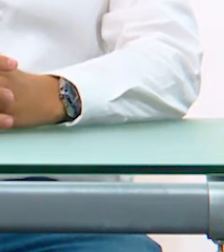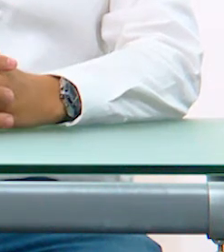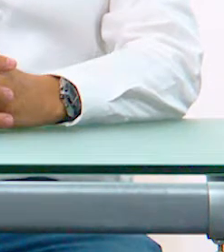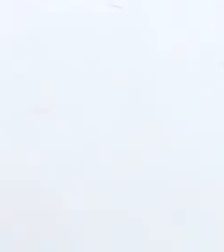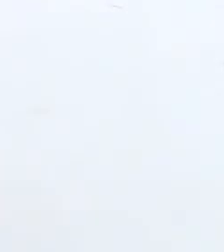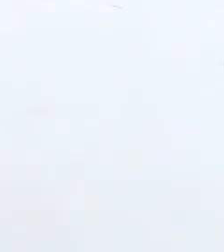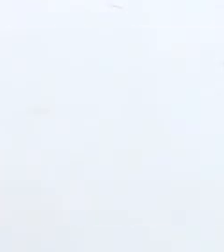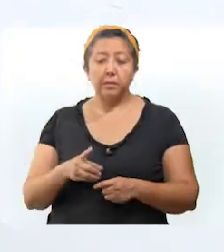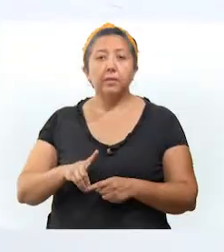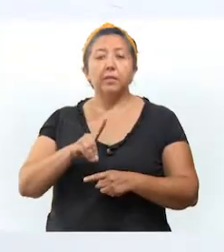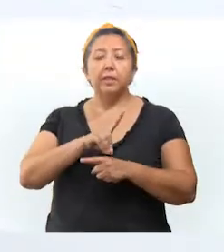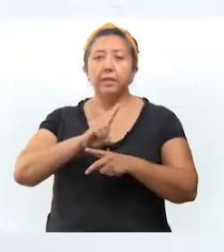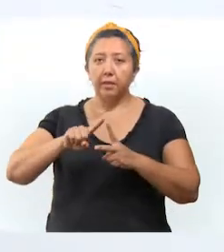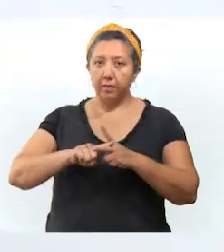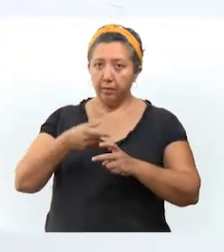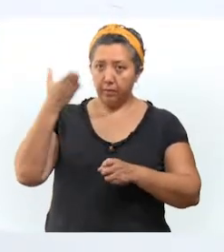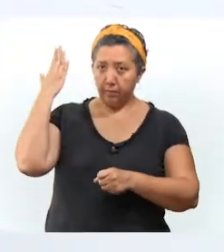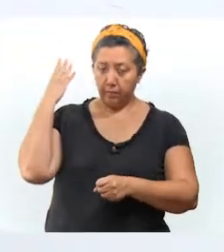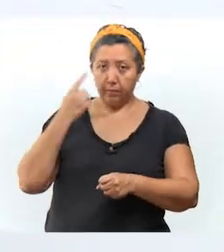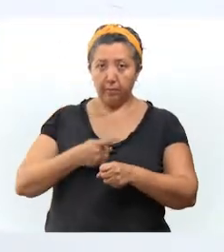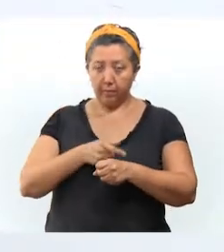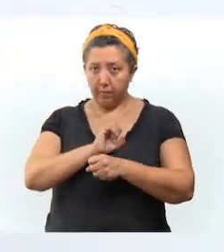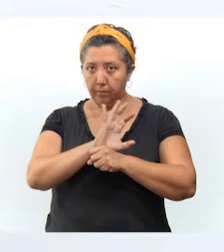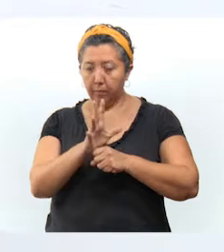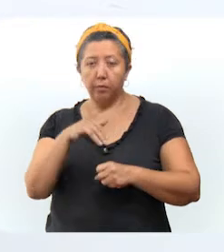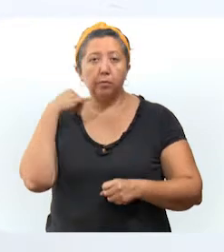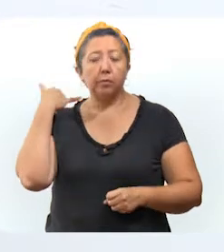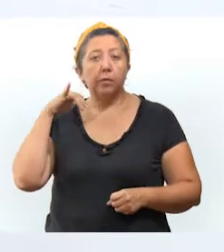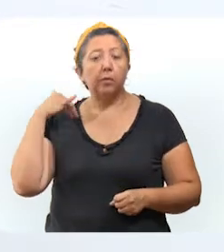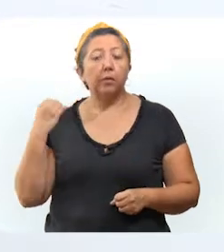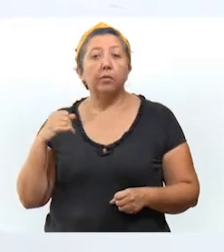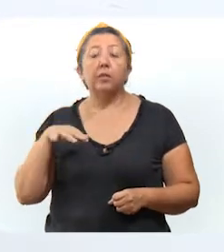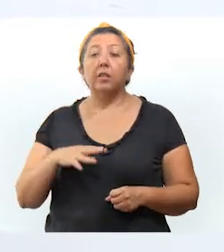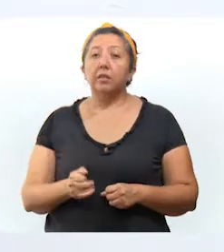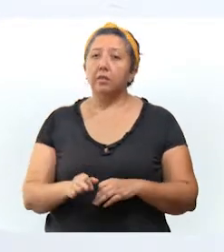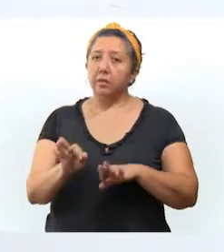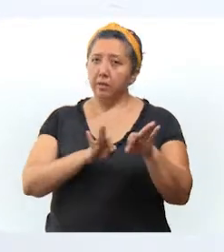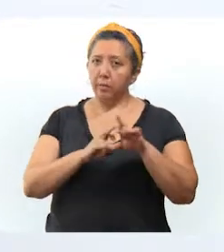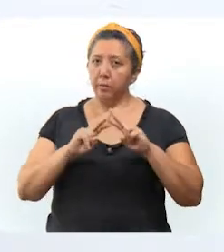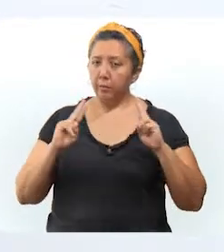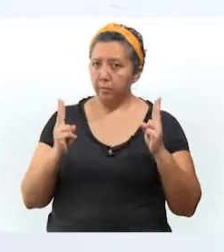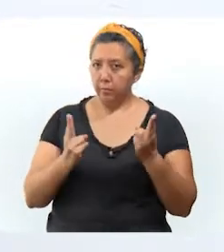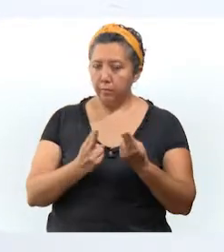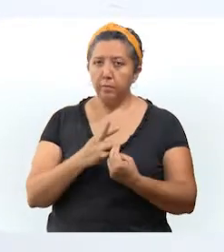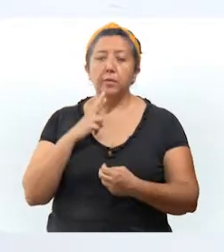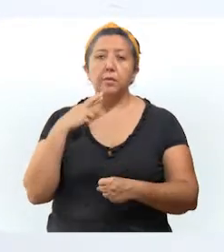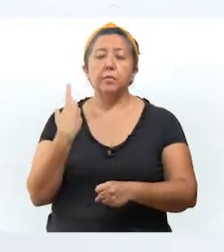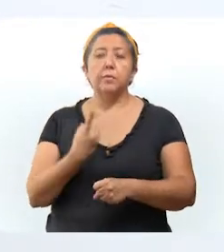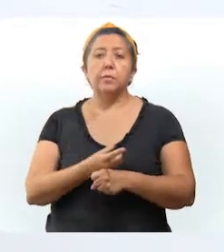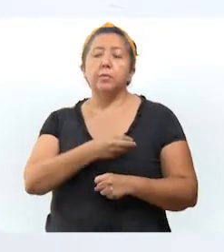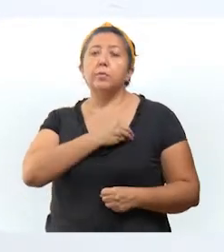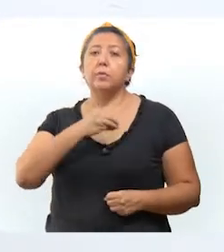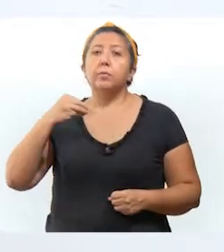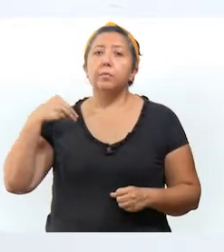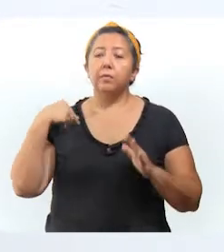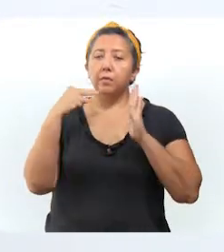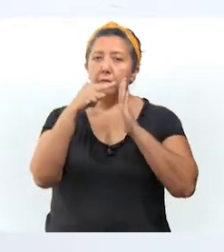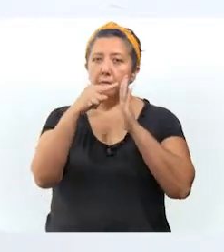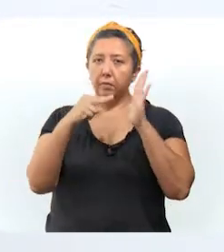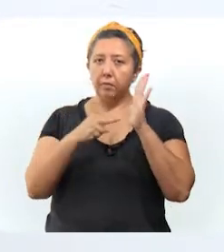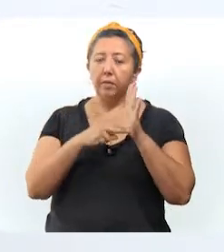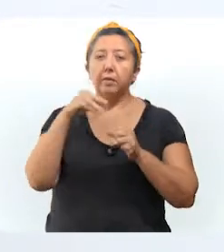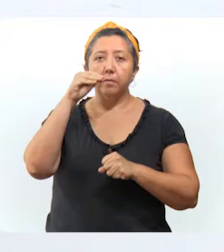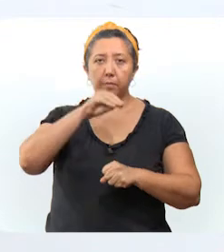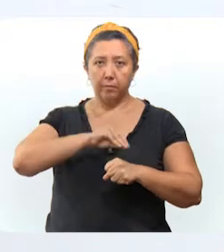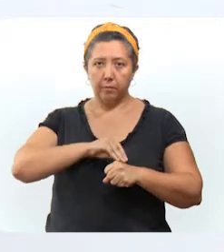Buenas tardes. Desde que inició la pandemia, las yucatecas y los yucatecos hemos trabajado unidos y con responsabilidad cumpliendo con las medidas